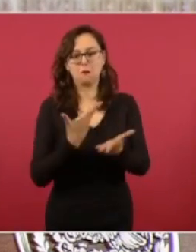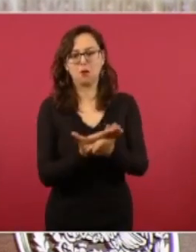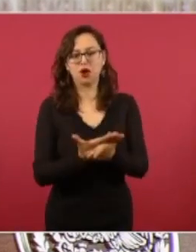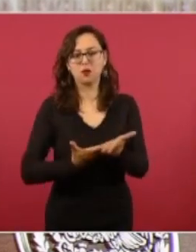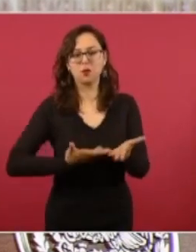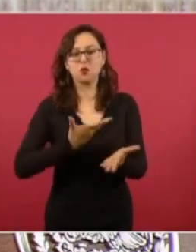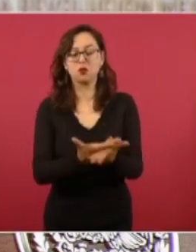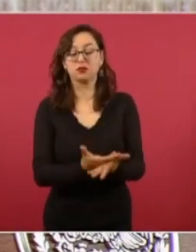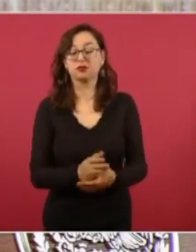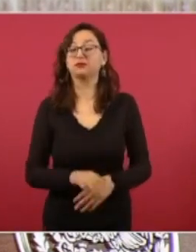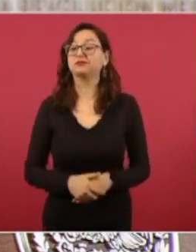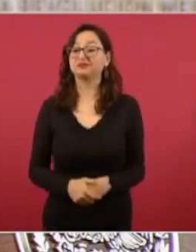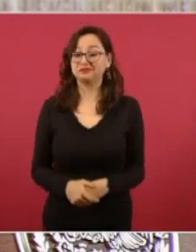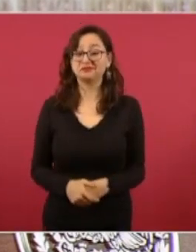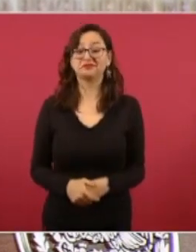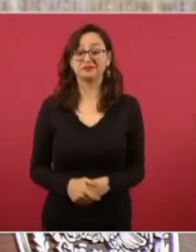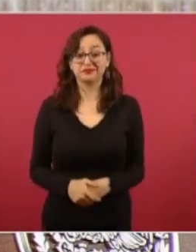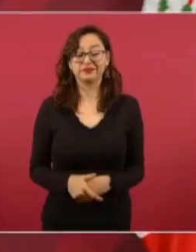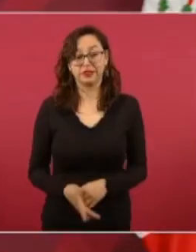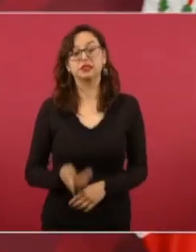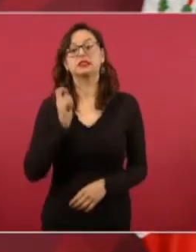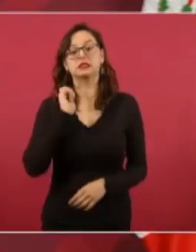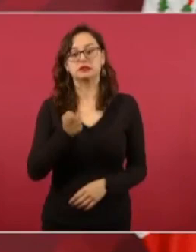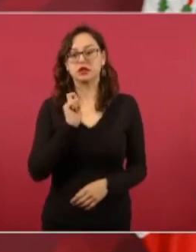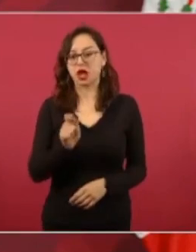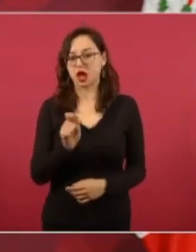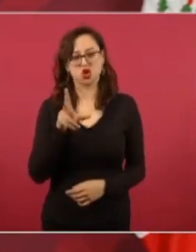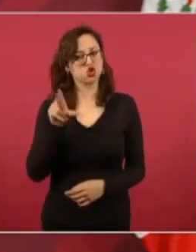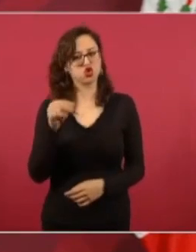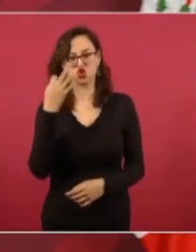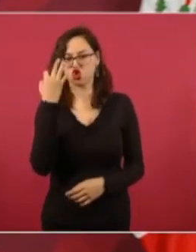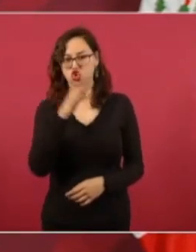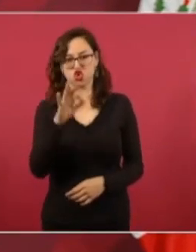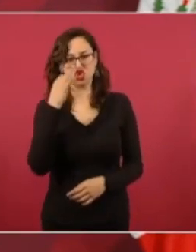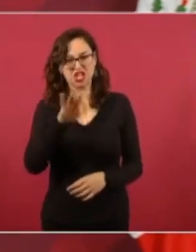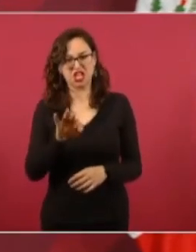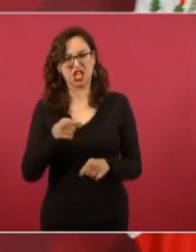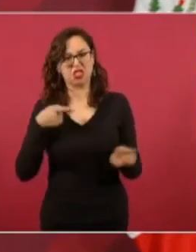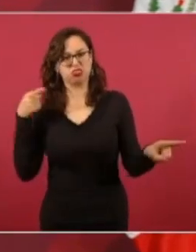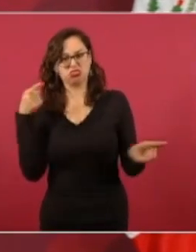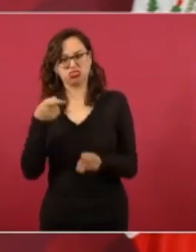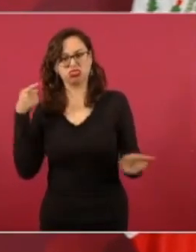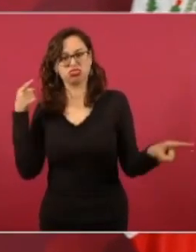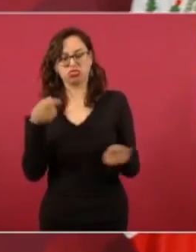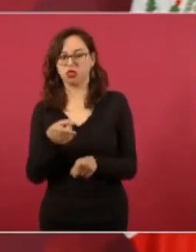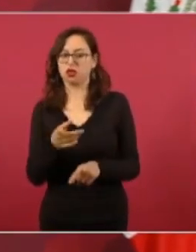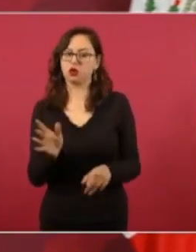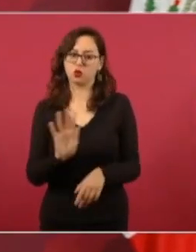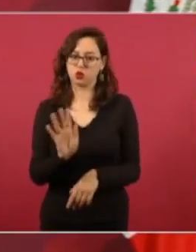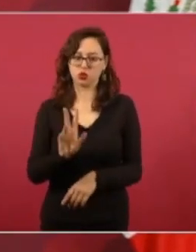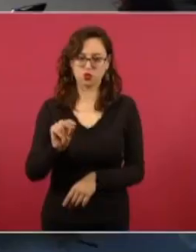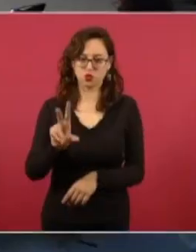Y eso es, pues, que no se insulte, sino que haya debate con argumentos.